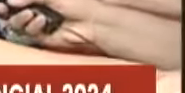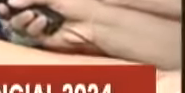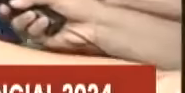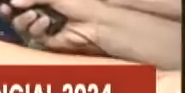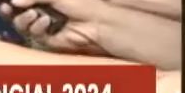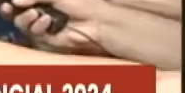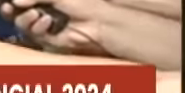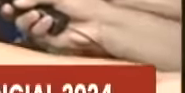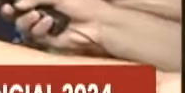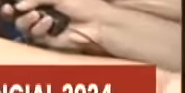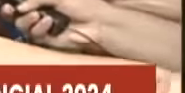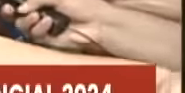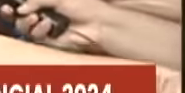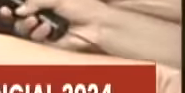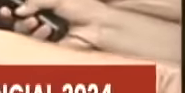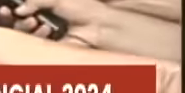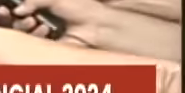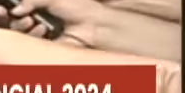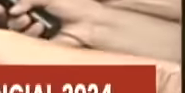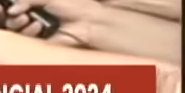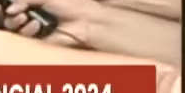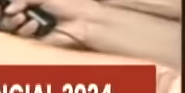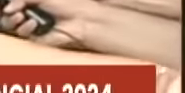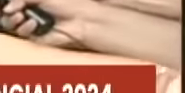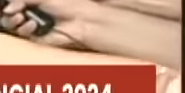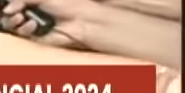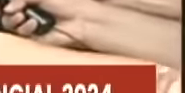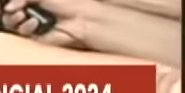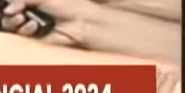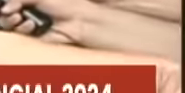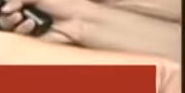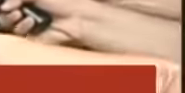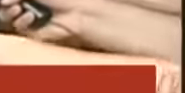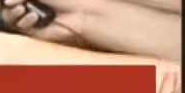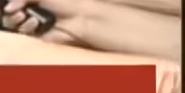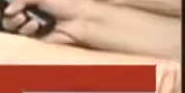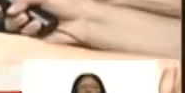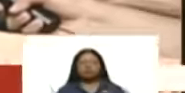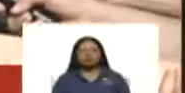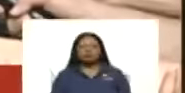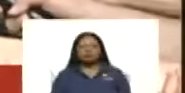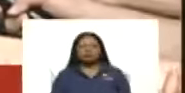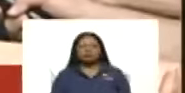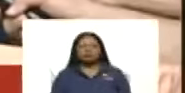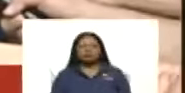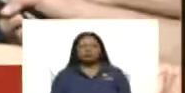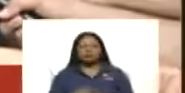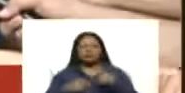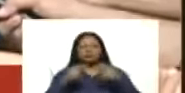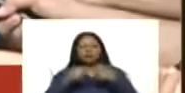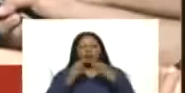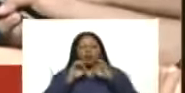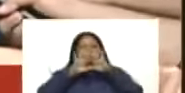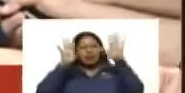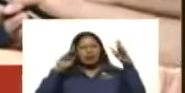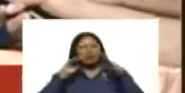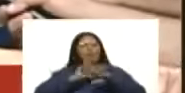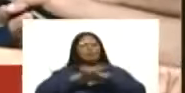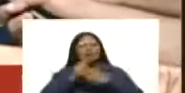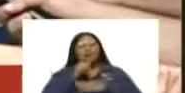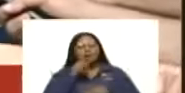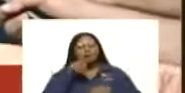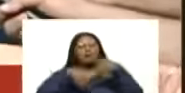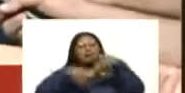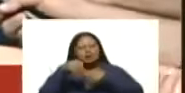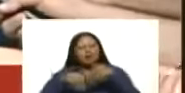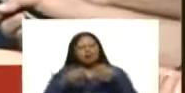voto, ¿eh? Es muy fácil, muy fácil. Lo único que la persona debe tener allí es su cédula de identidad, la claridad de por quién va a votar,